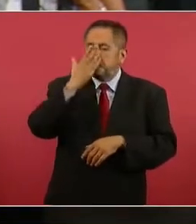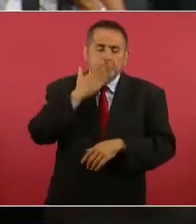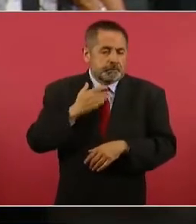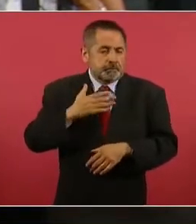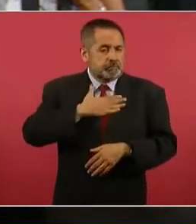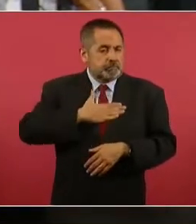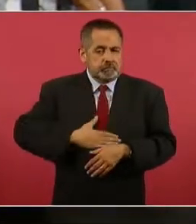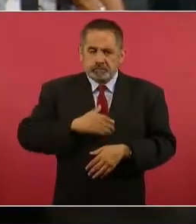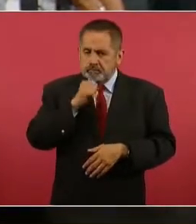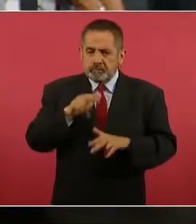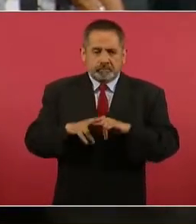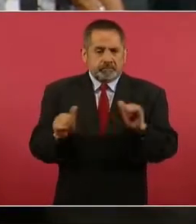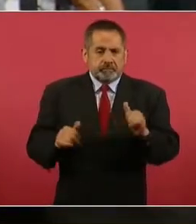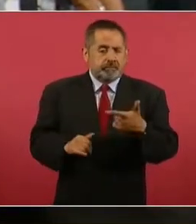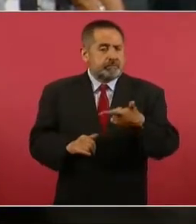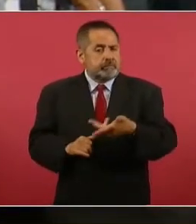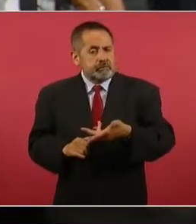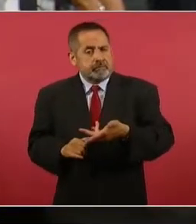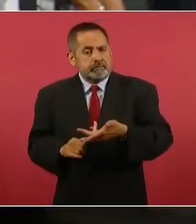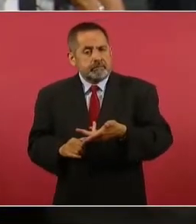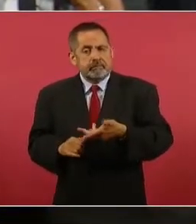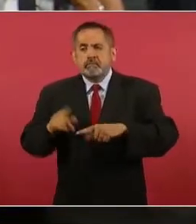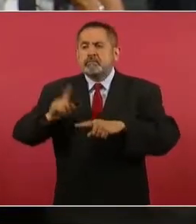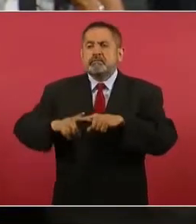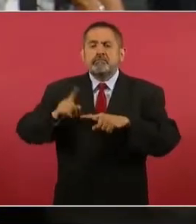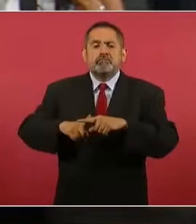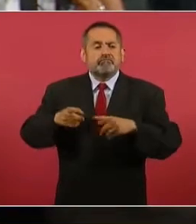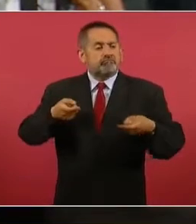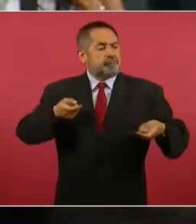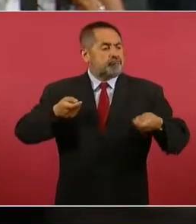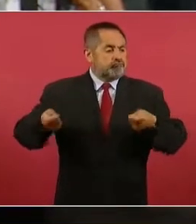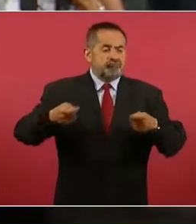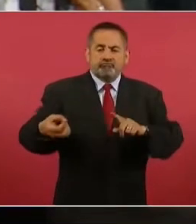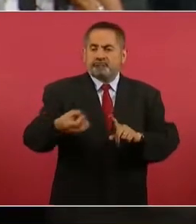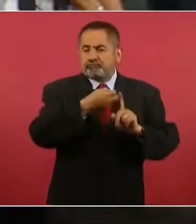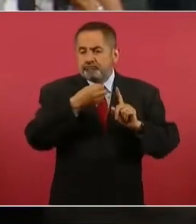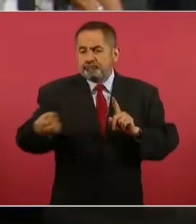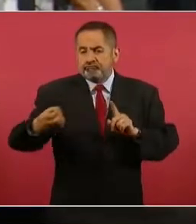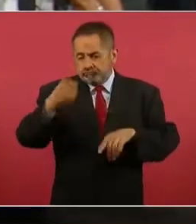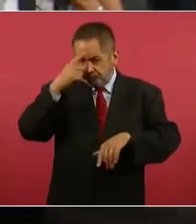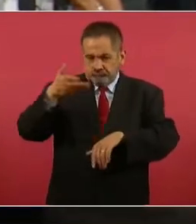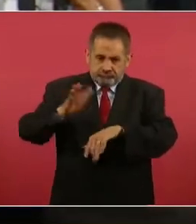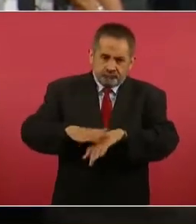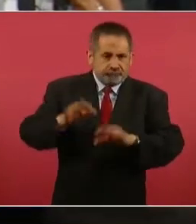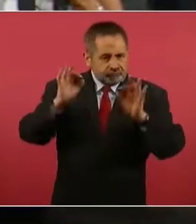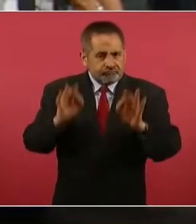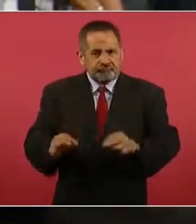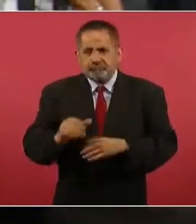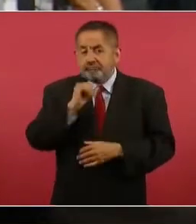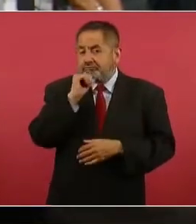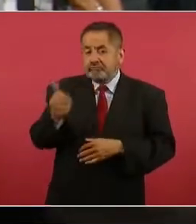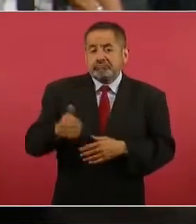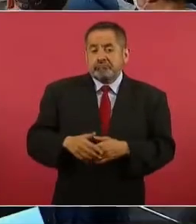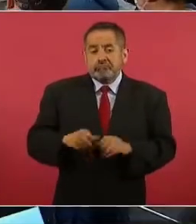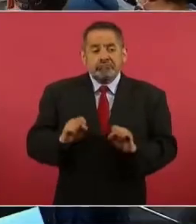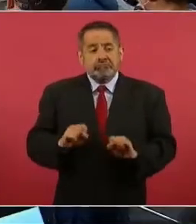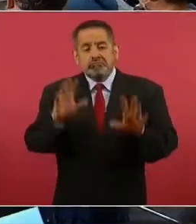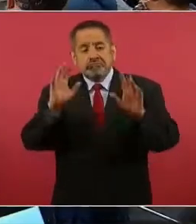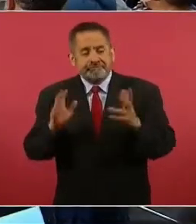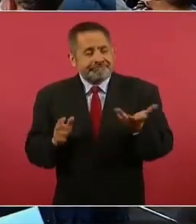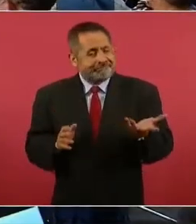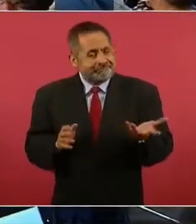justicia en la entidad y pareciera que no hay quien pusiera como cartas en el asunto o se preocupe por